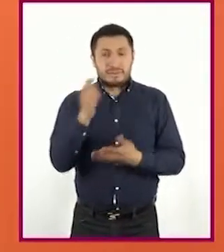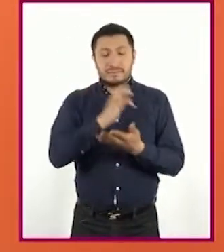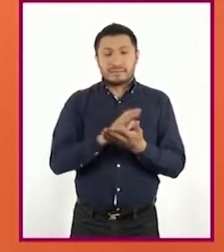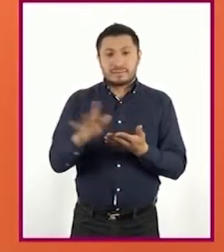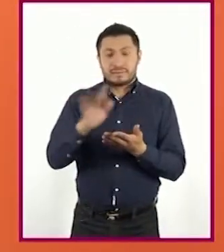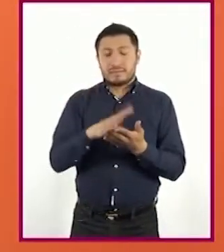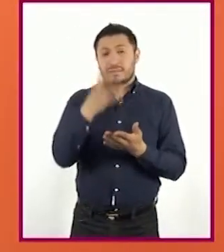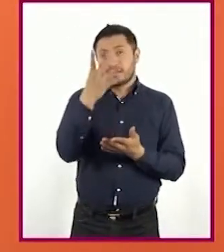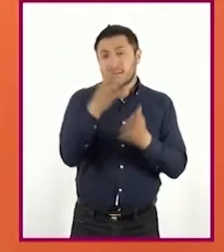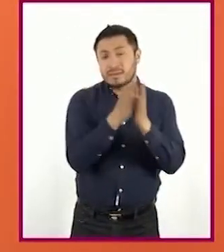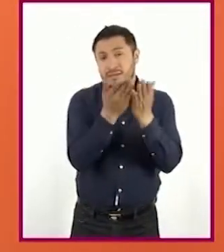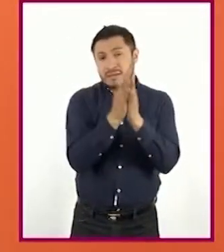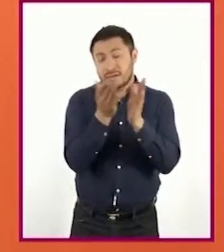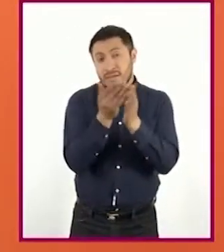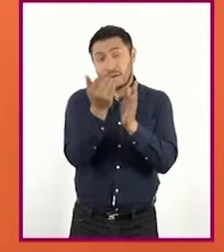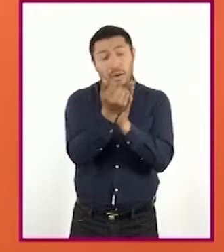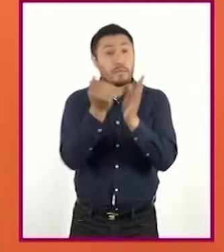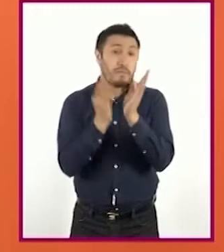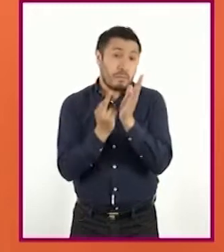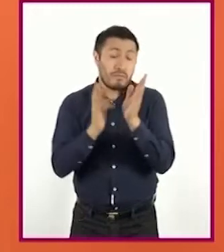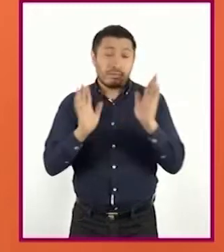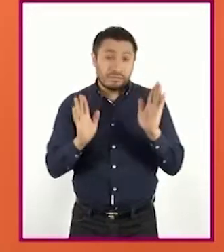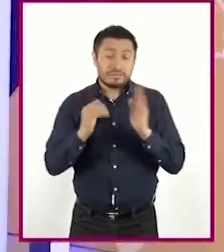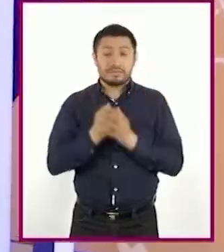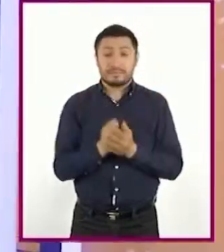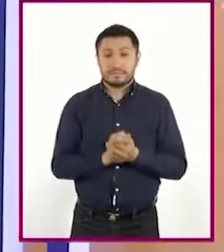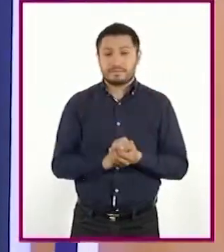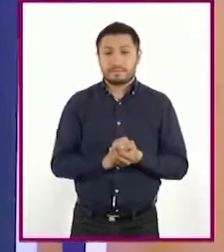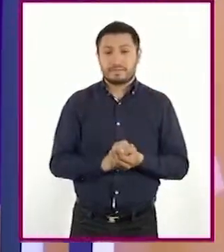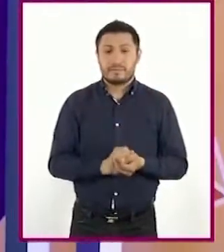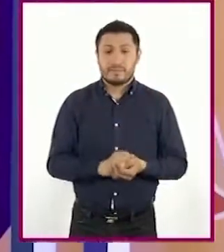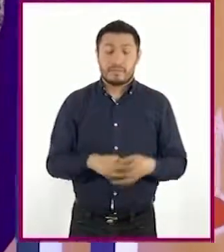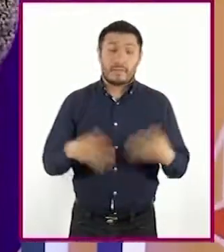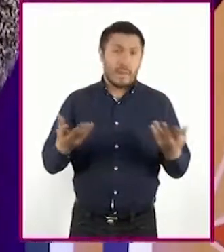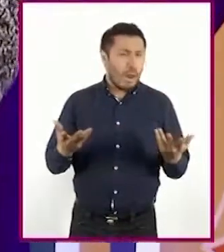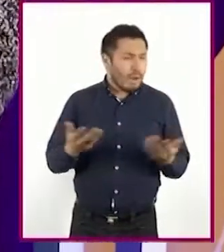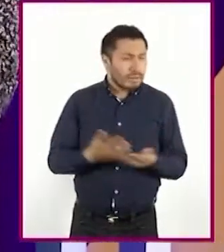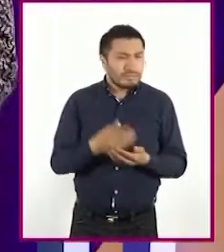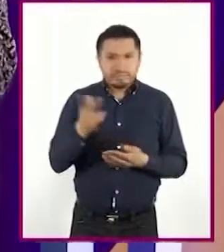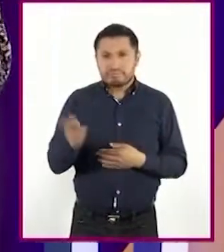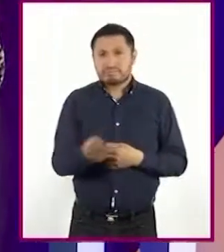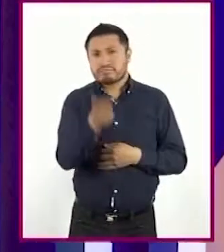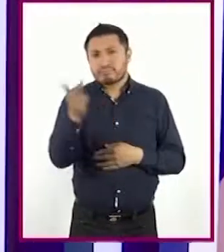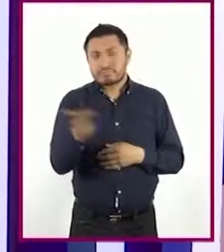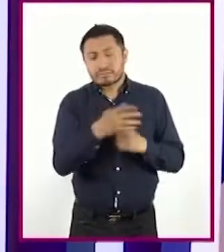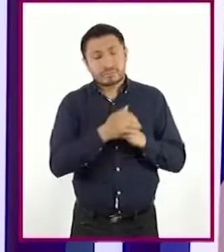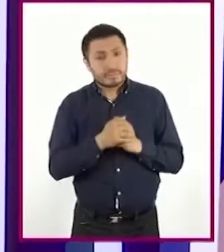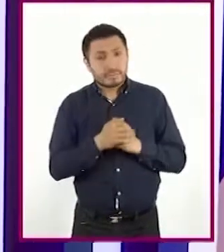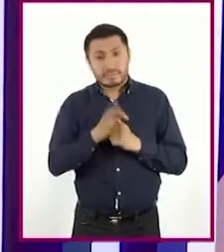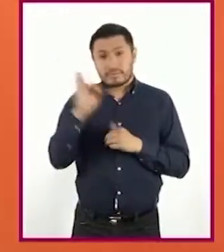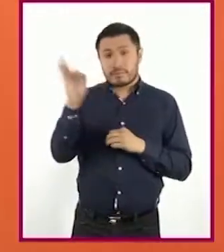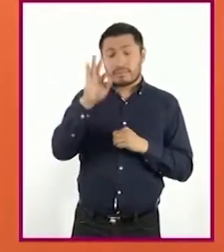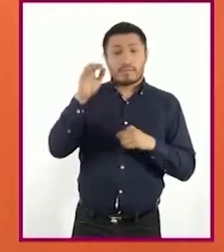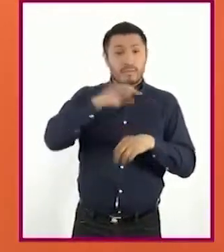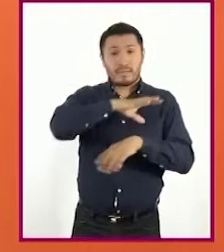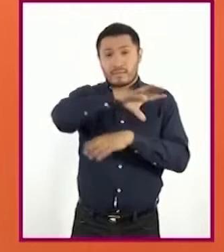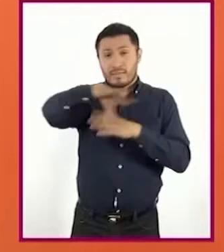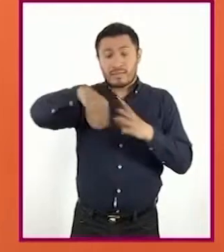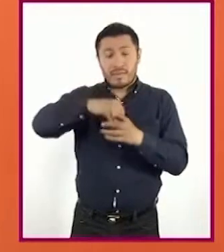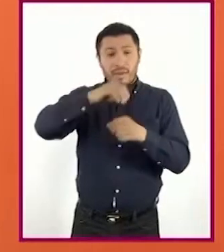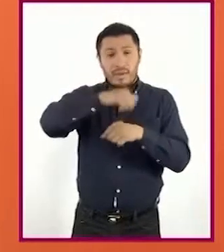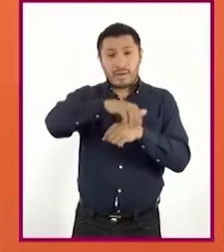leyeron 4 libros o menos. Oh, una pregunta, Leslie. Si el número total